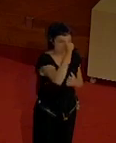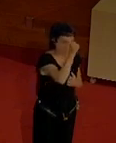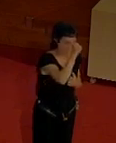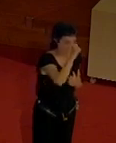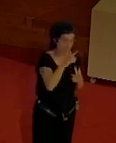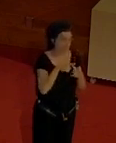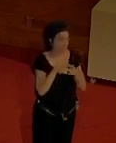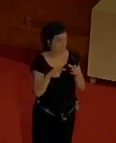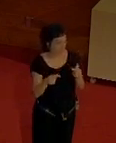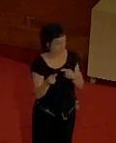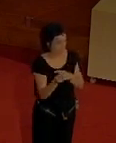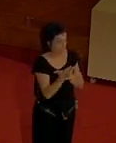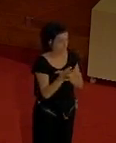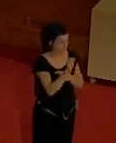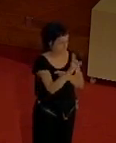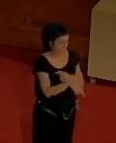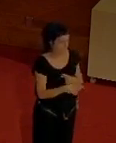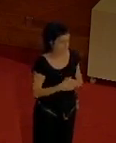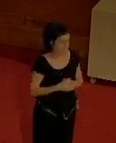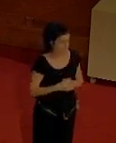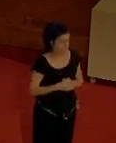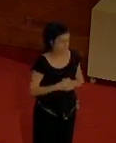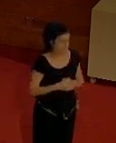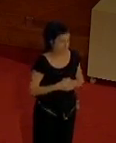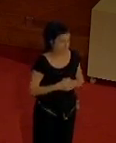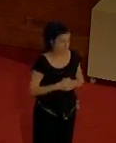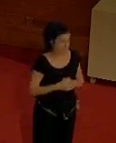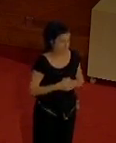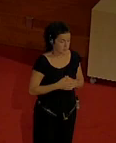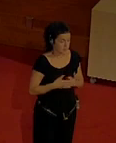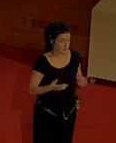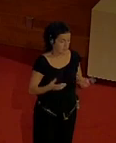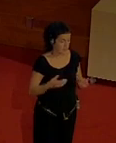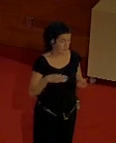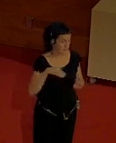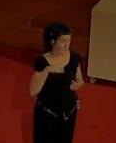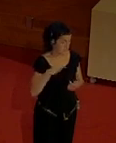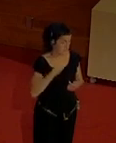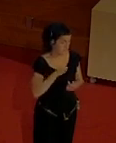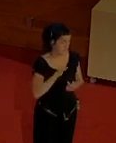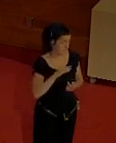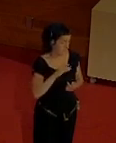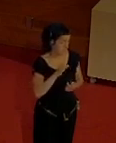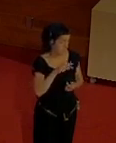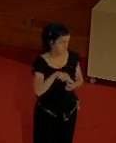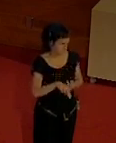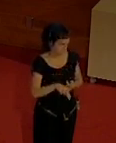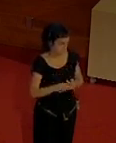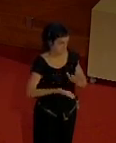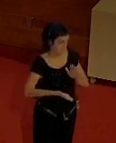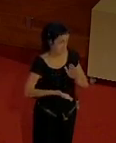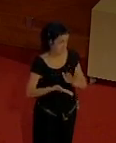también y por el medio eh el presidente biden el próximo día 10 se va a Vietnam